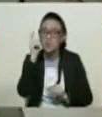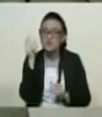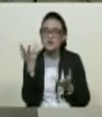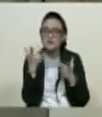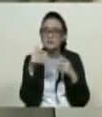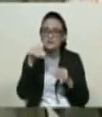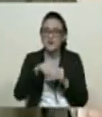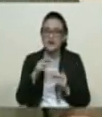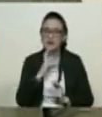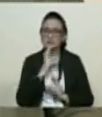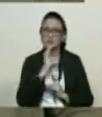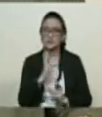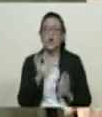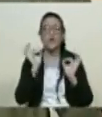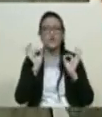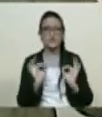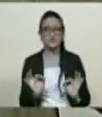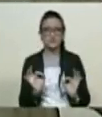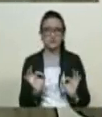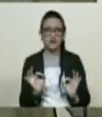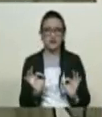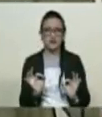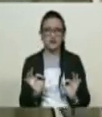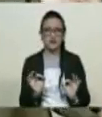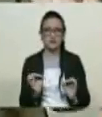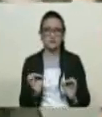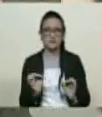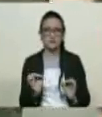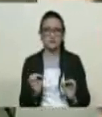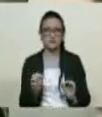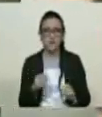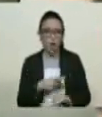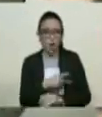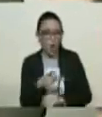damos resultados oficiales, apenas horas.